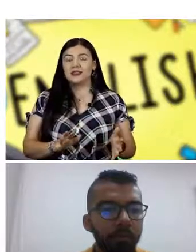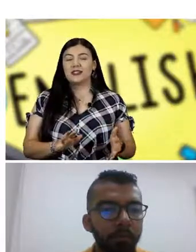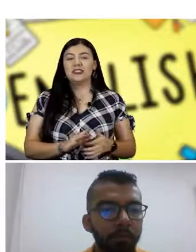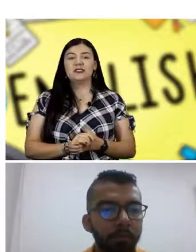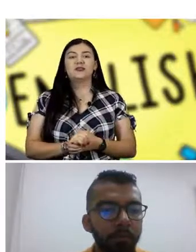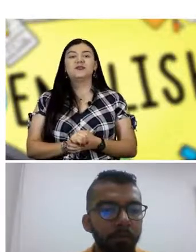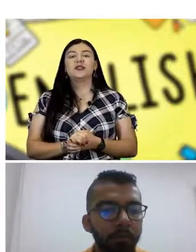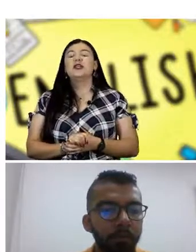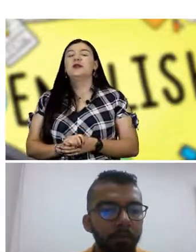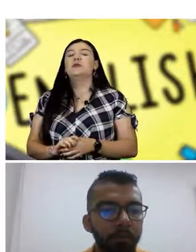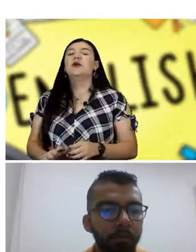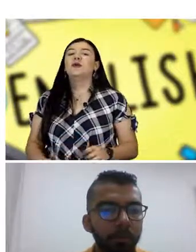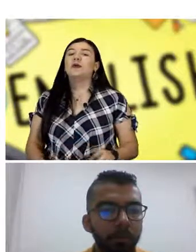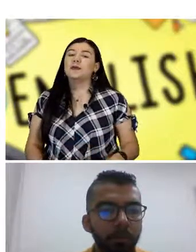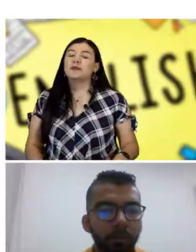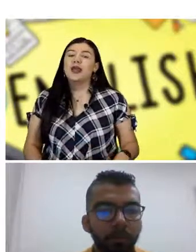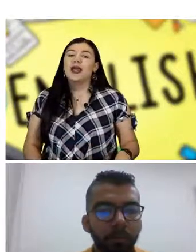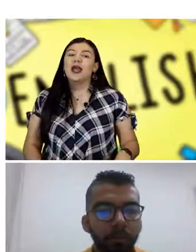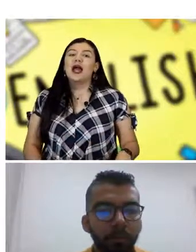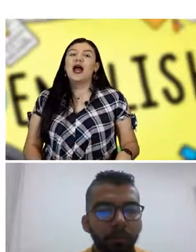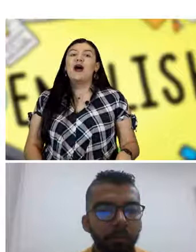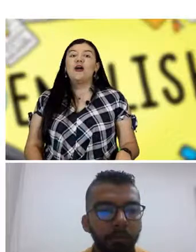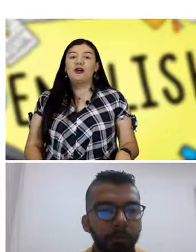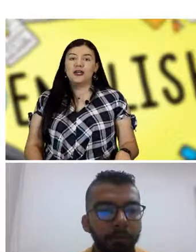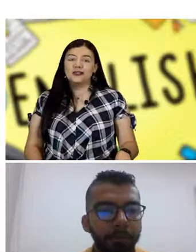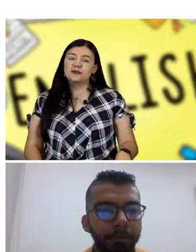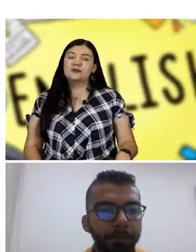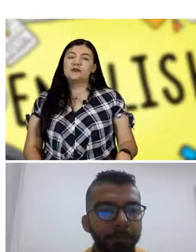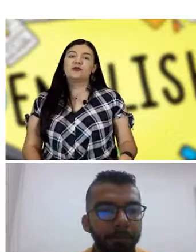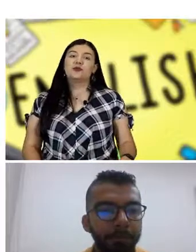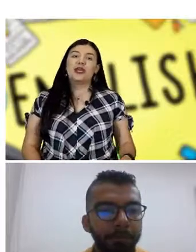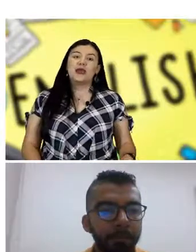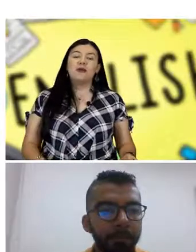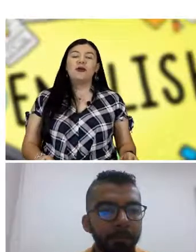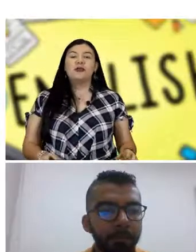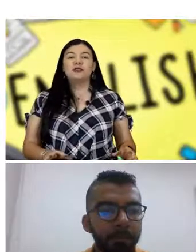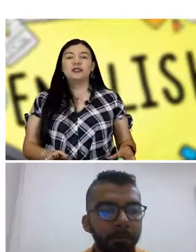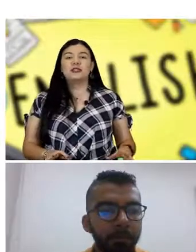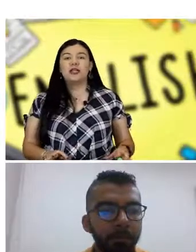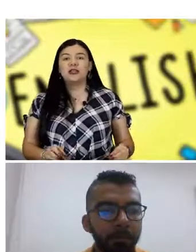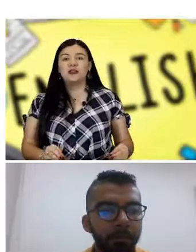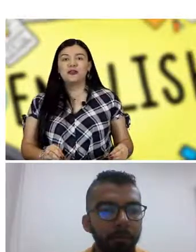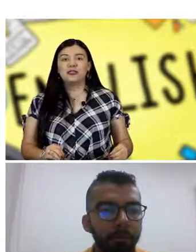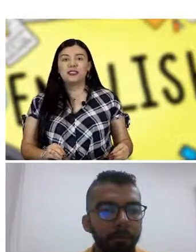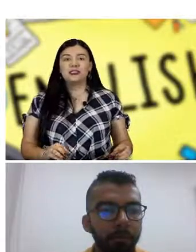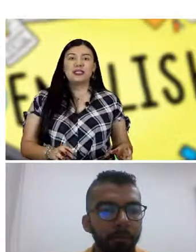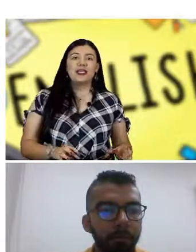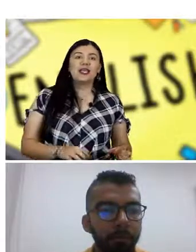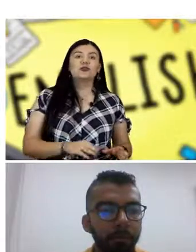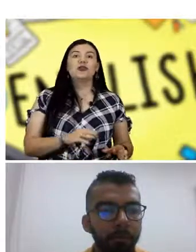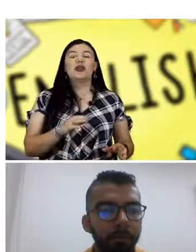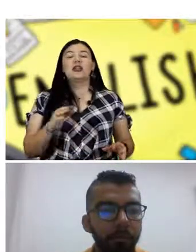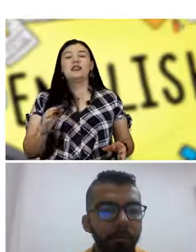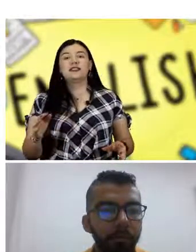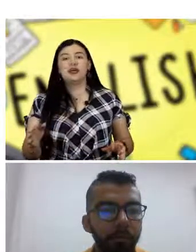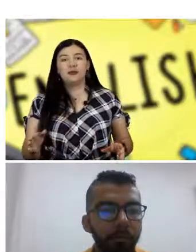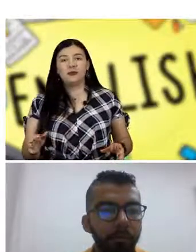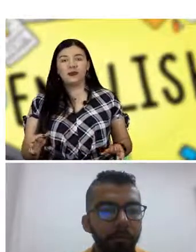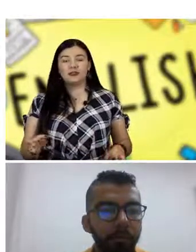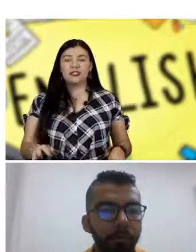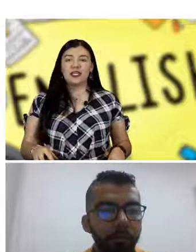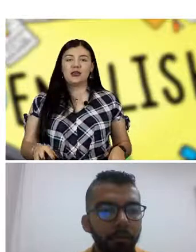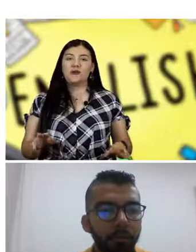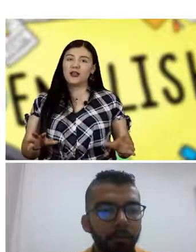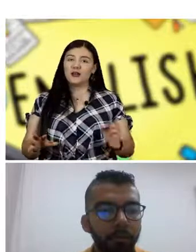de este. ¿Listo? Muy bien. Ahora, ¿qué podemos hacer entonces? ¿Qué